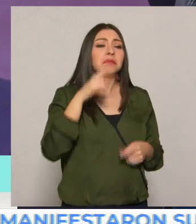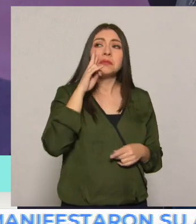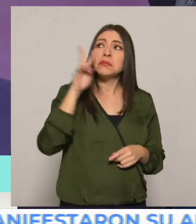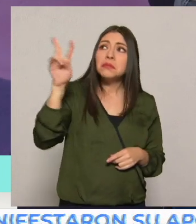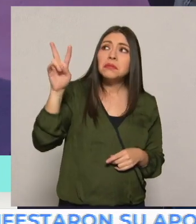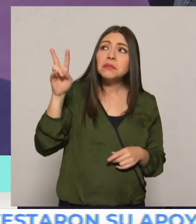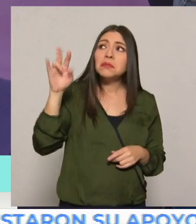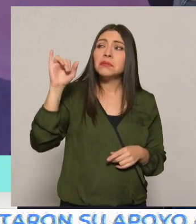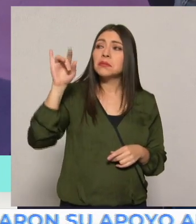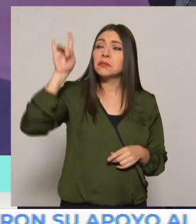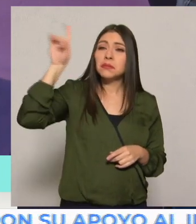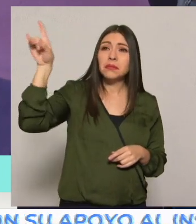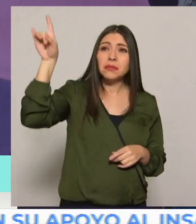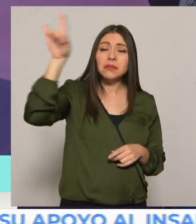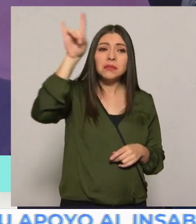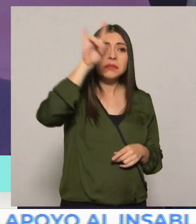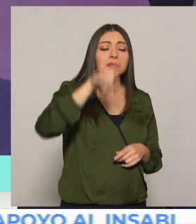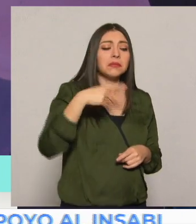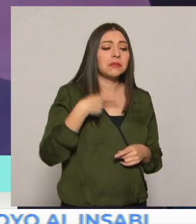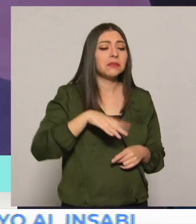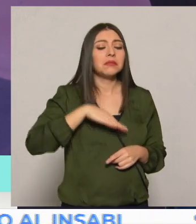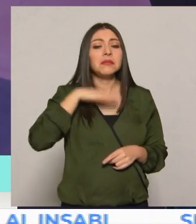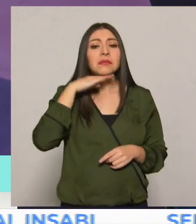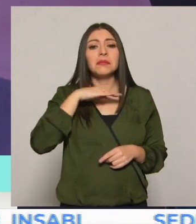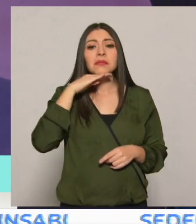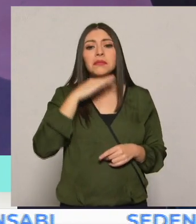estén pegados de manera